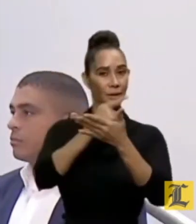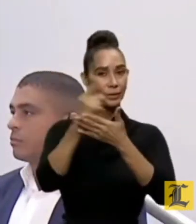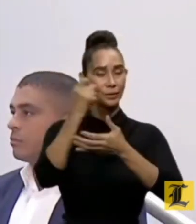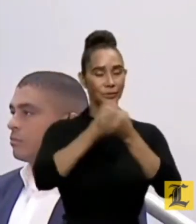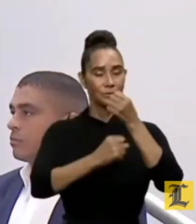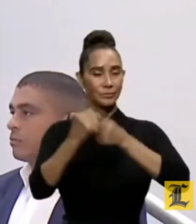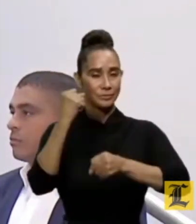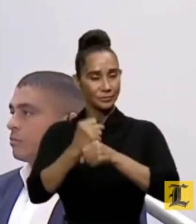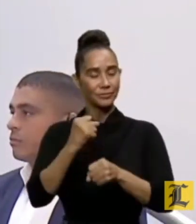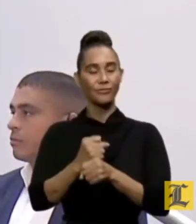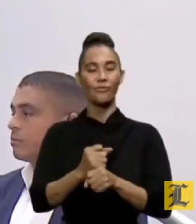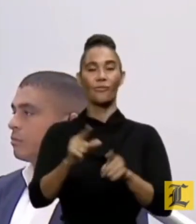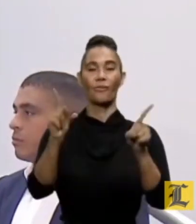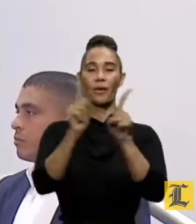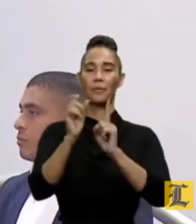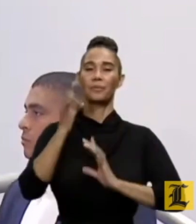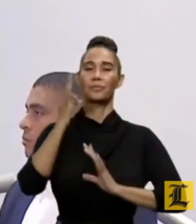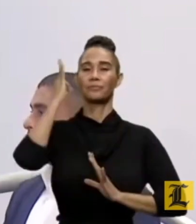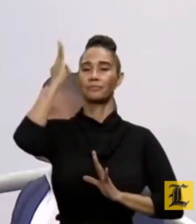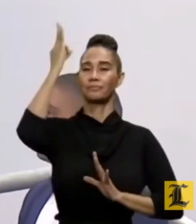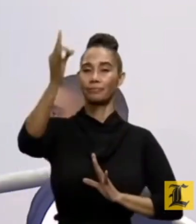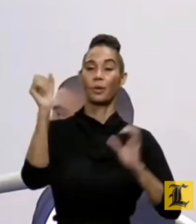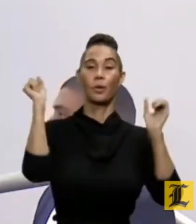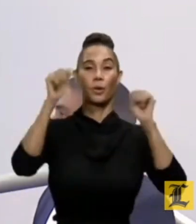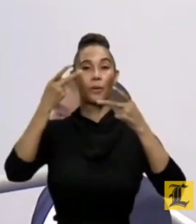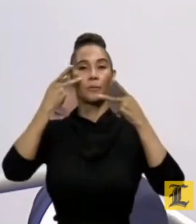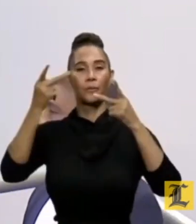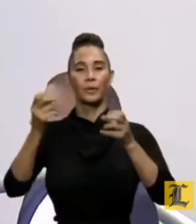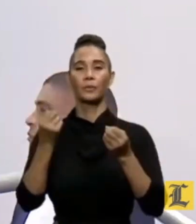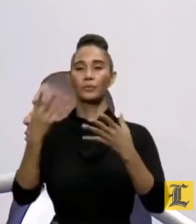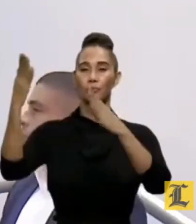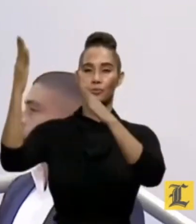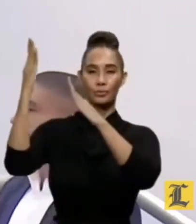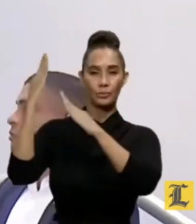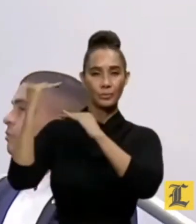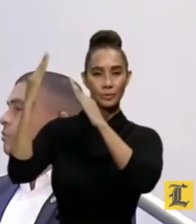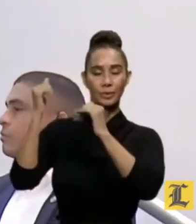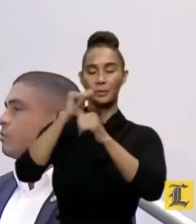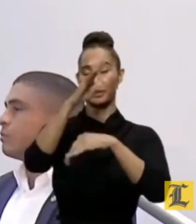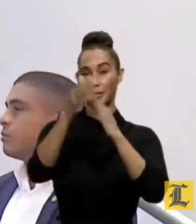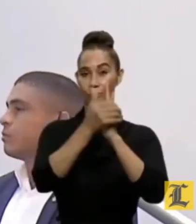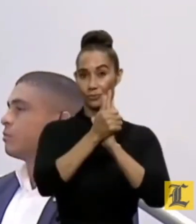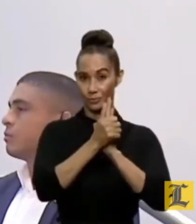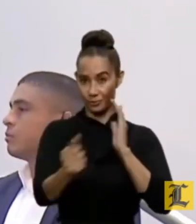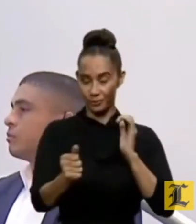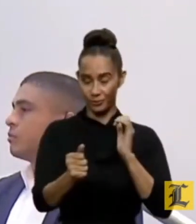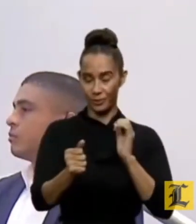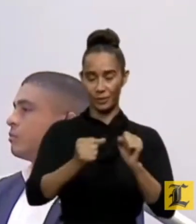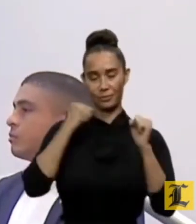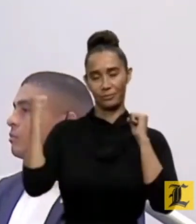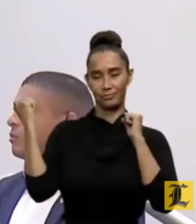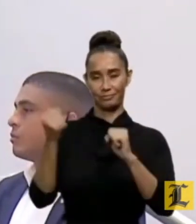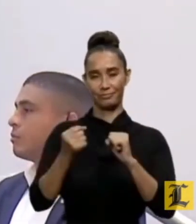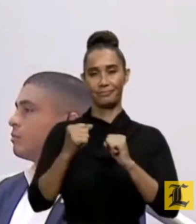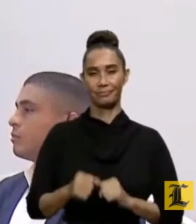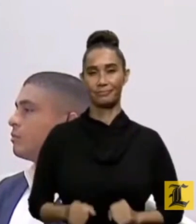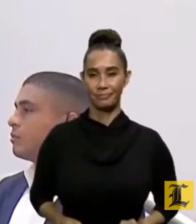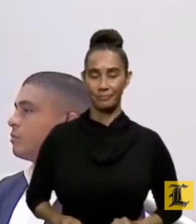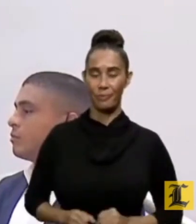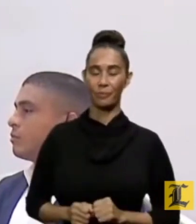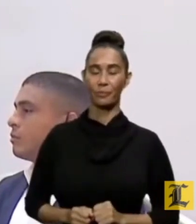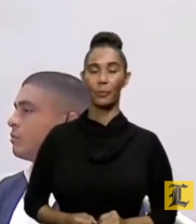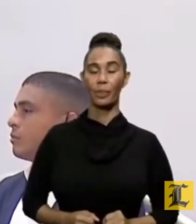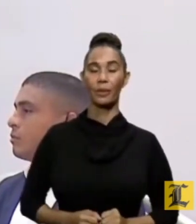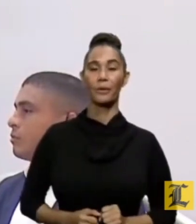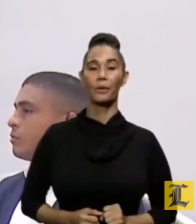próximo año, pero es un futuro que debemos verlo con esperanza, con optimismo, con valentía.